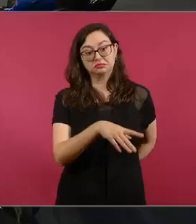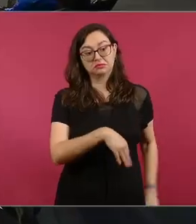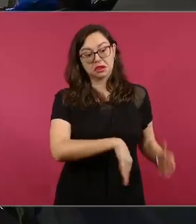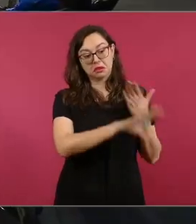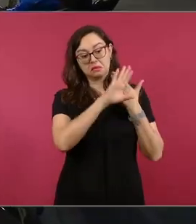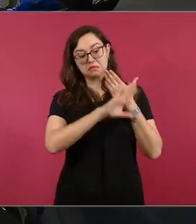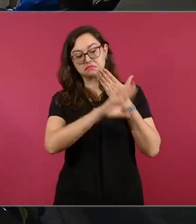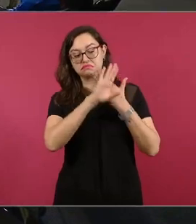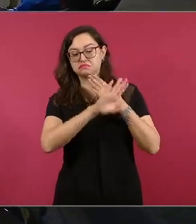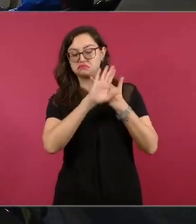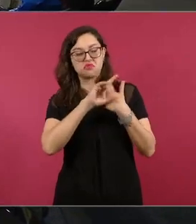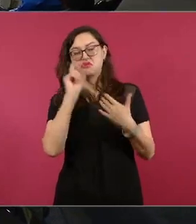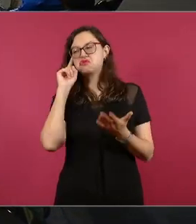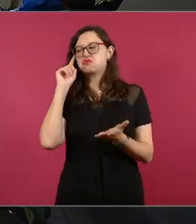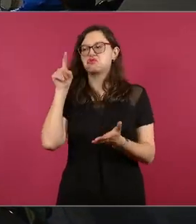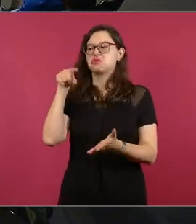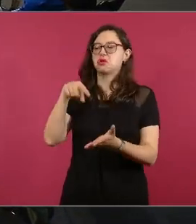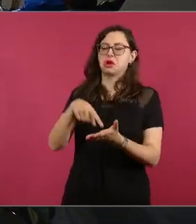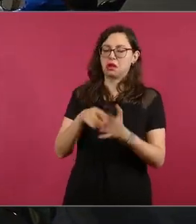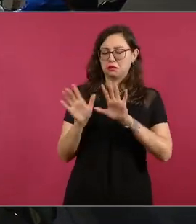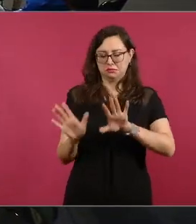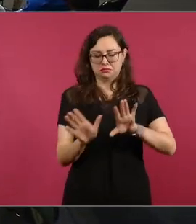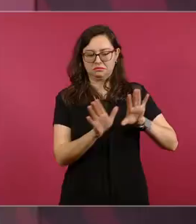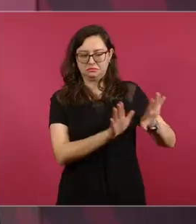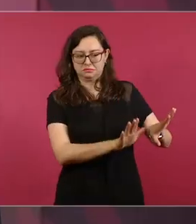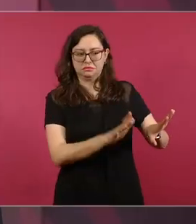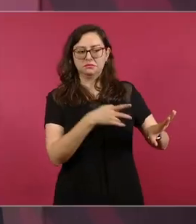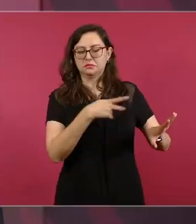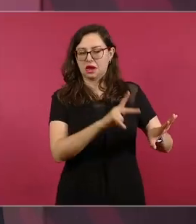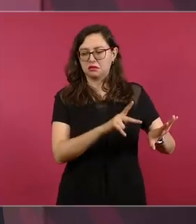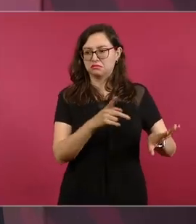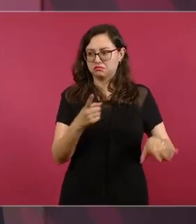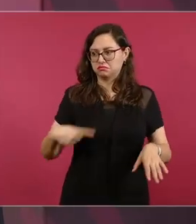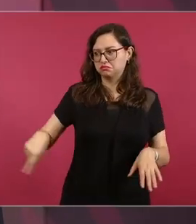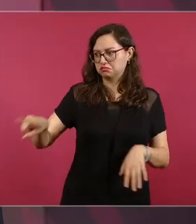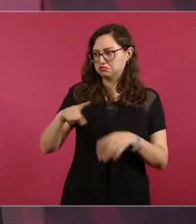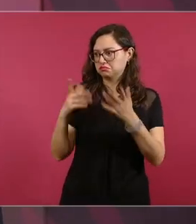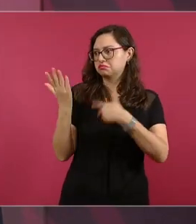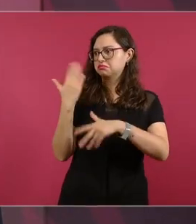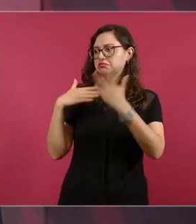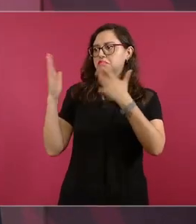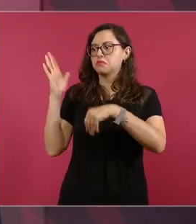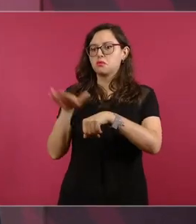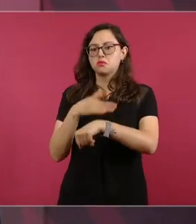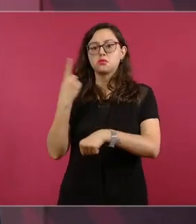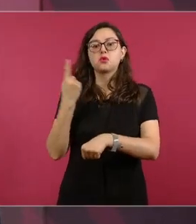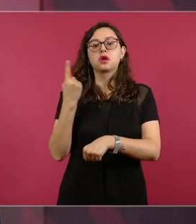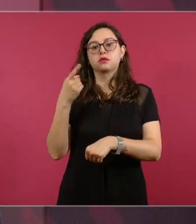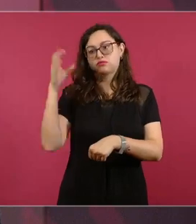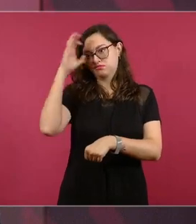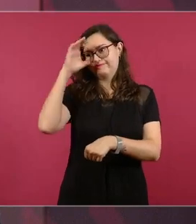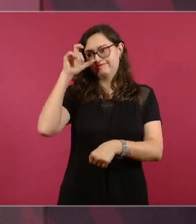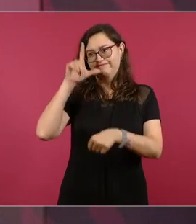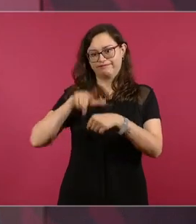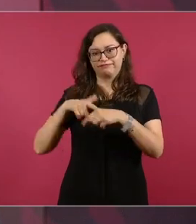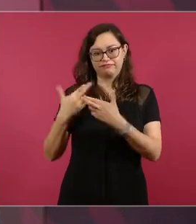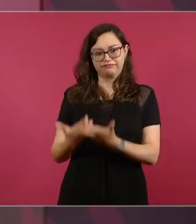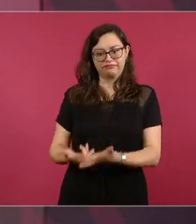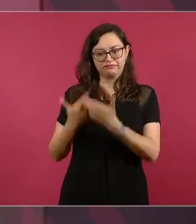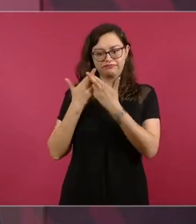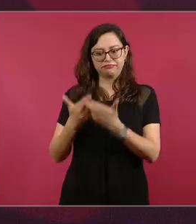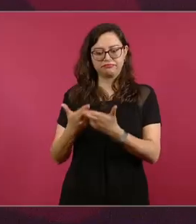su potencial cultural y su fecunda historia política.